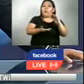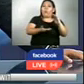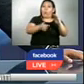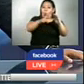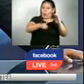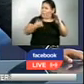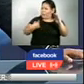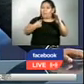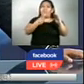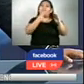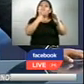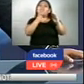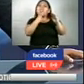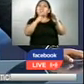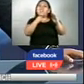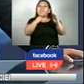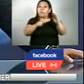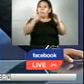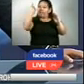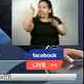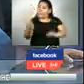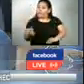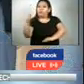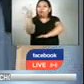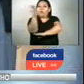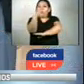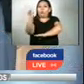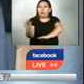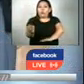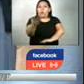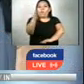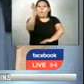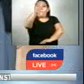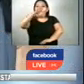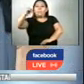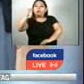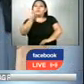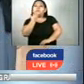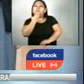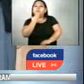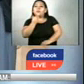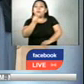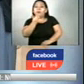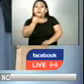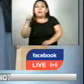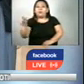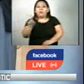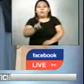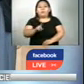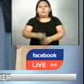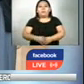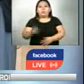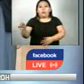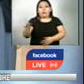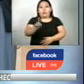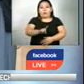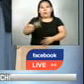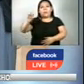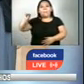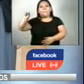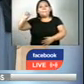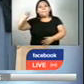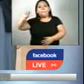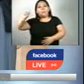este viernes el nuevo embajador de Israel. Se trata de Matania